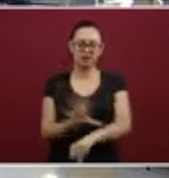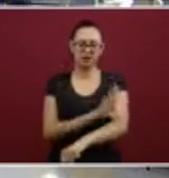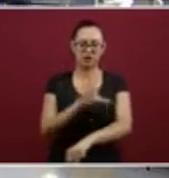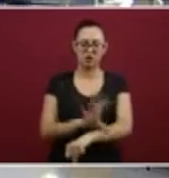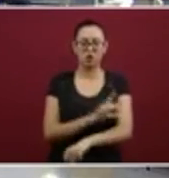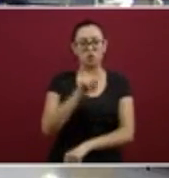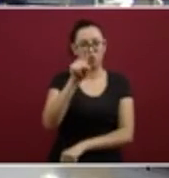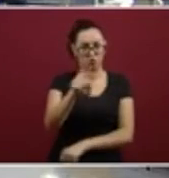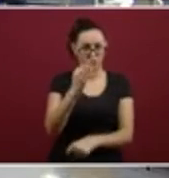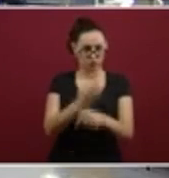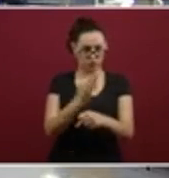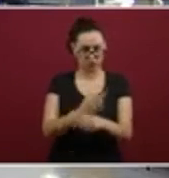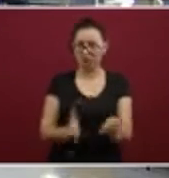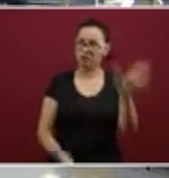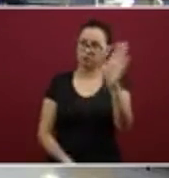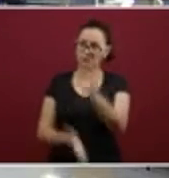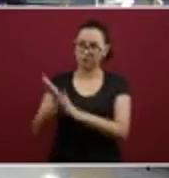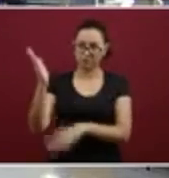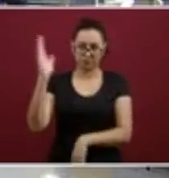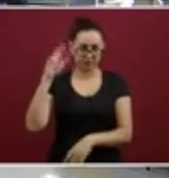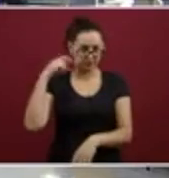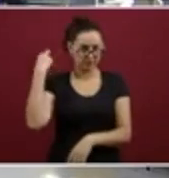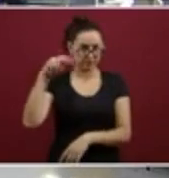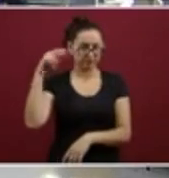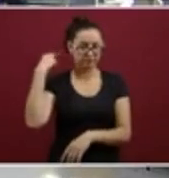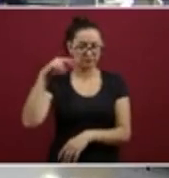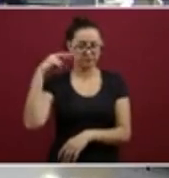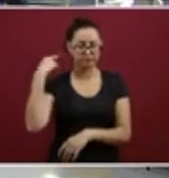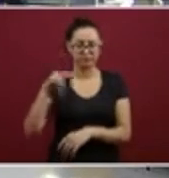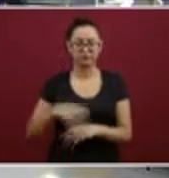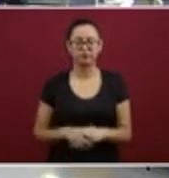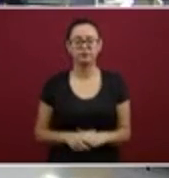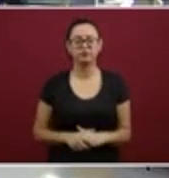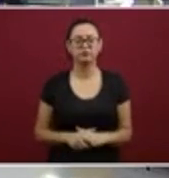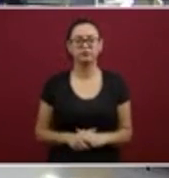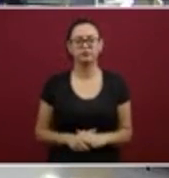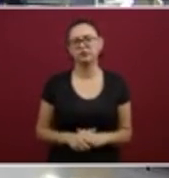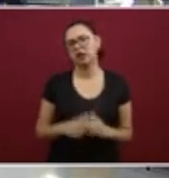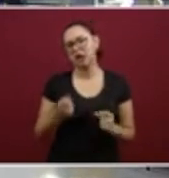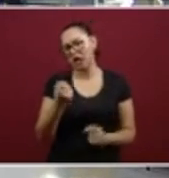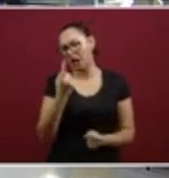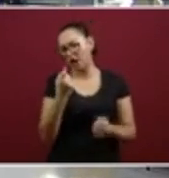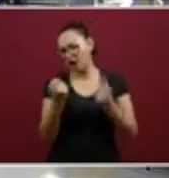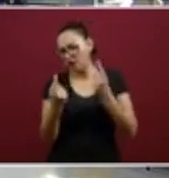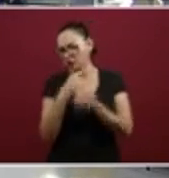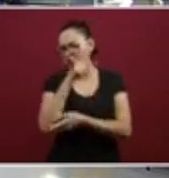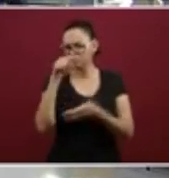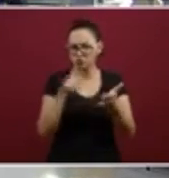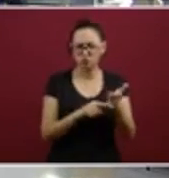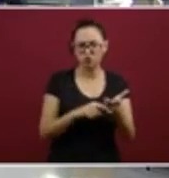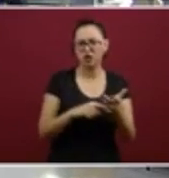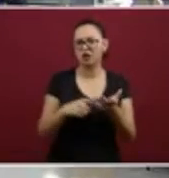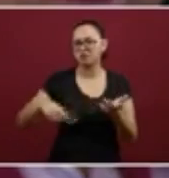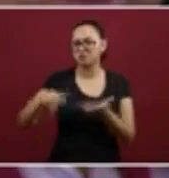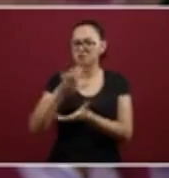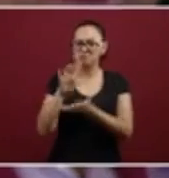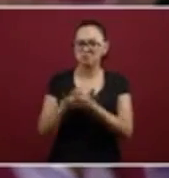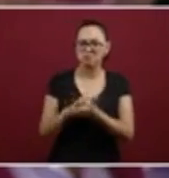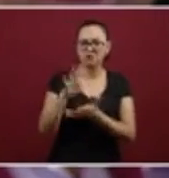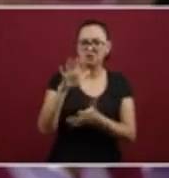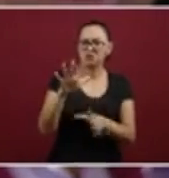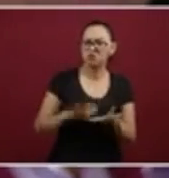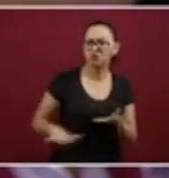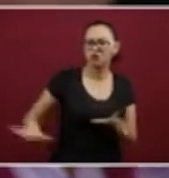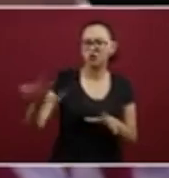entidad veracruzana. Una pugna que han tenido algunos sectores o la mayoría de los sectores de la sociedad veracruzana han